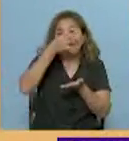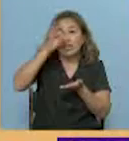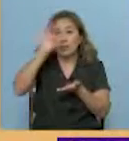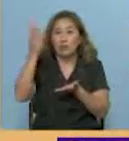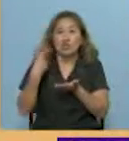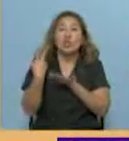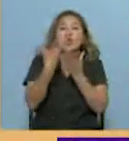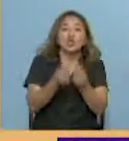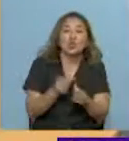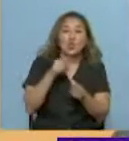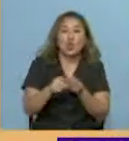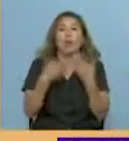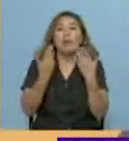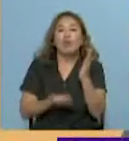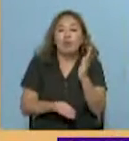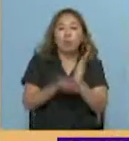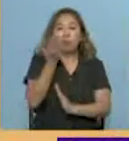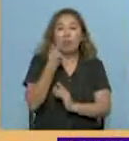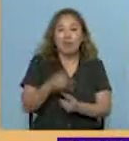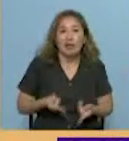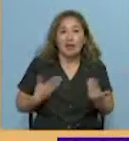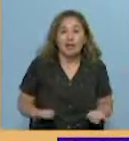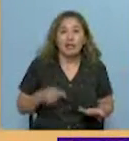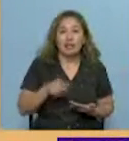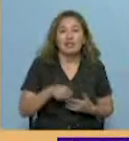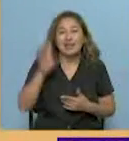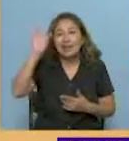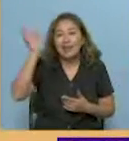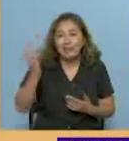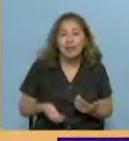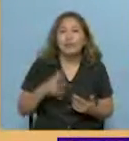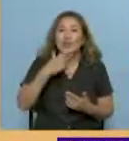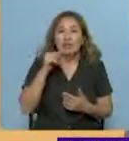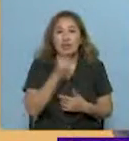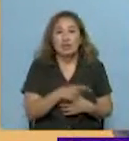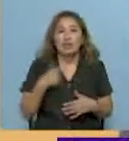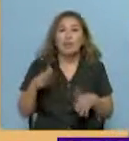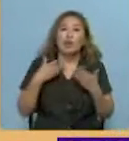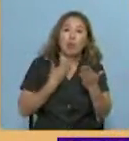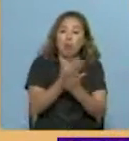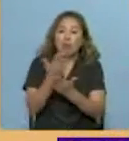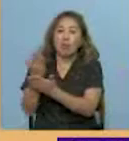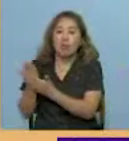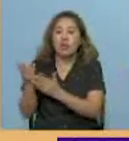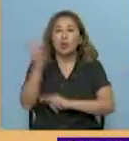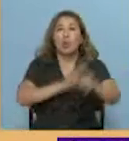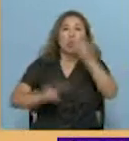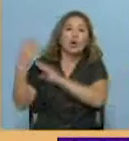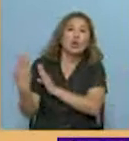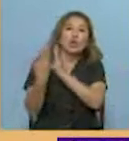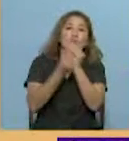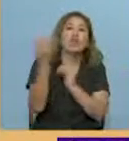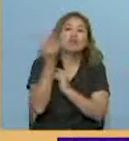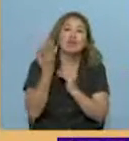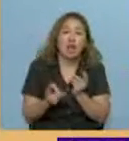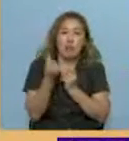ciento precisamente para salir todo esto entendemos que todo esto venimos haciéndolo y también tratando de pedir los recursos al fondo especial